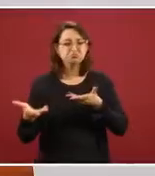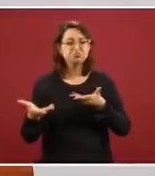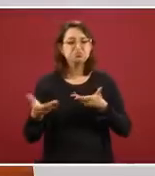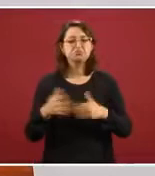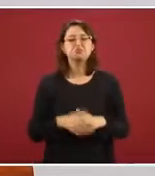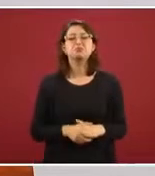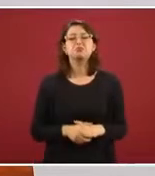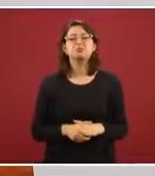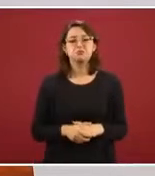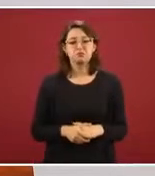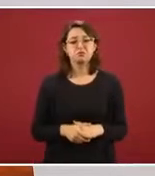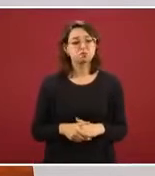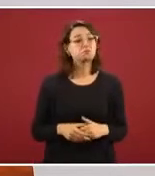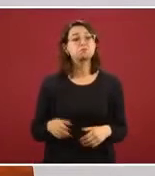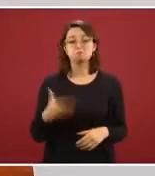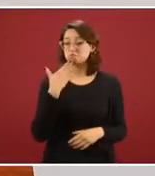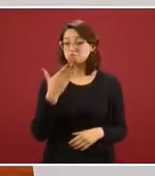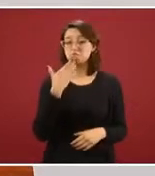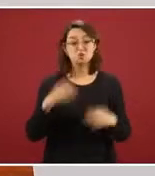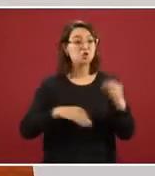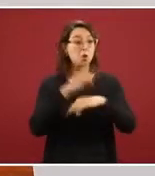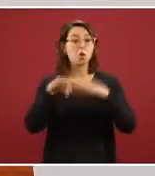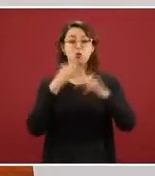reconocida por todos